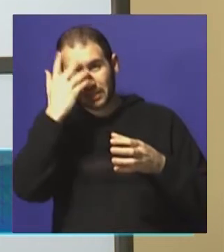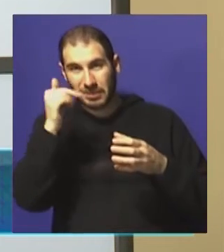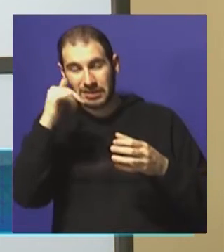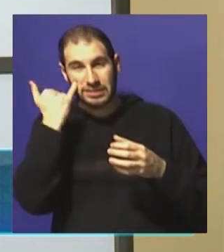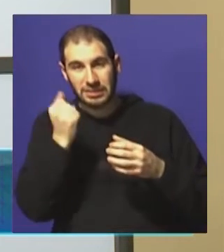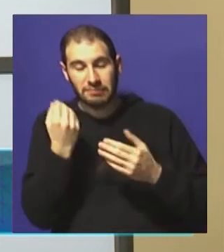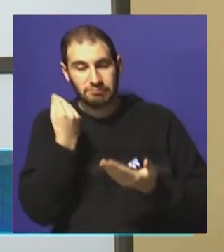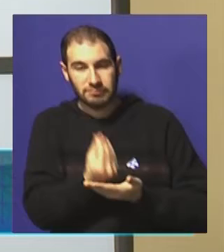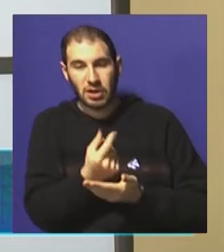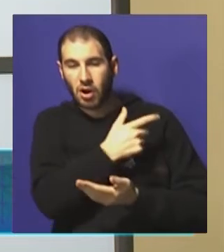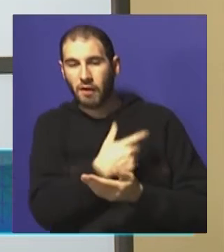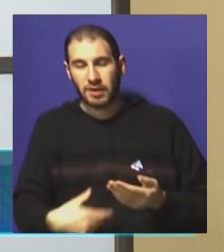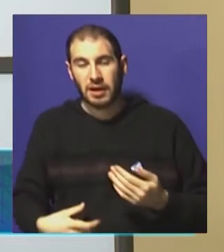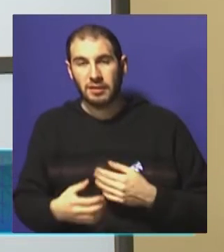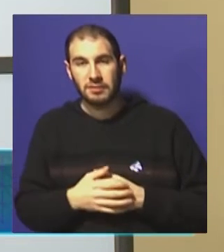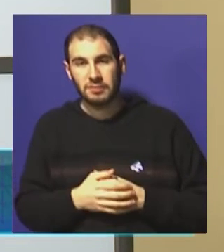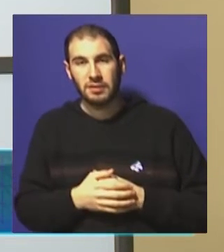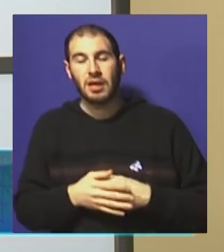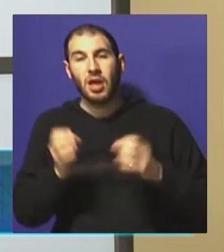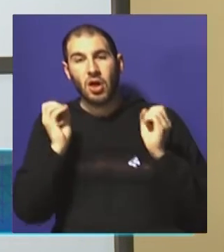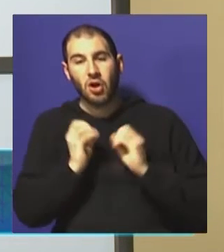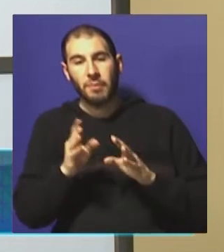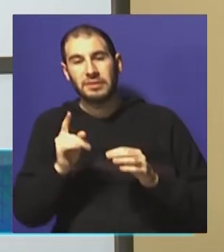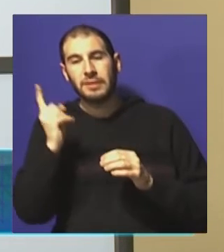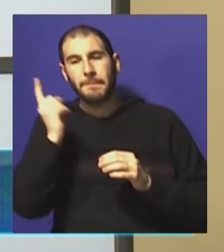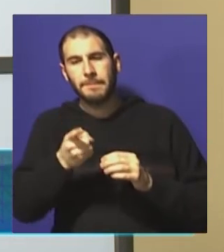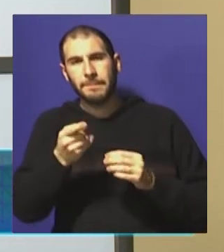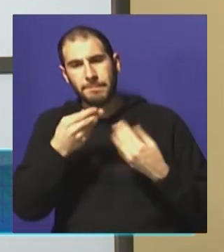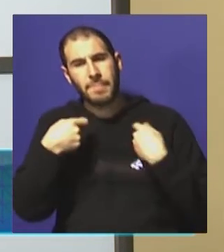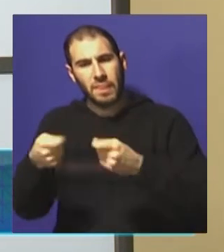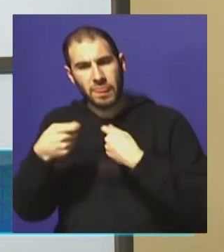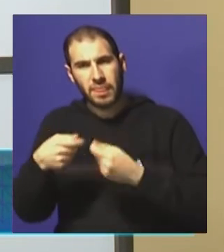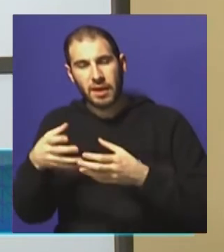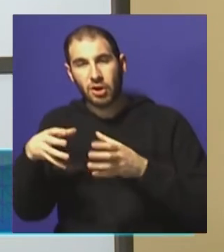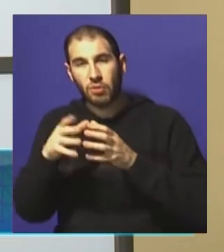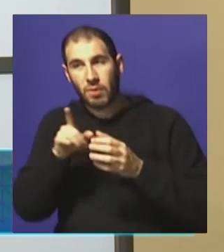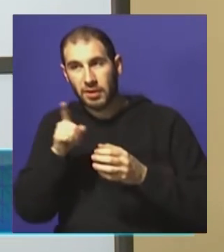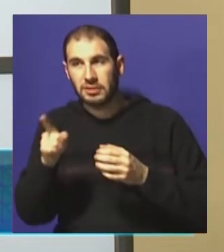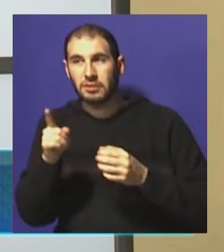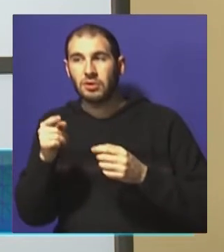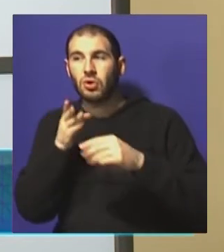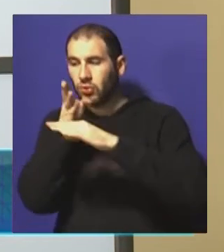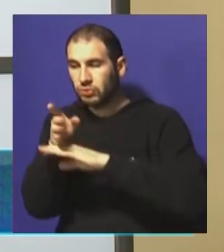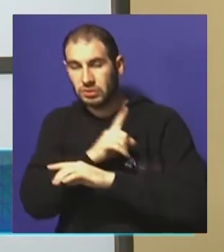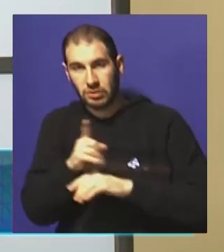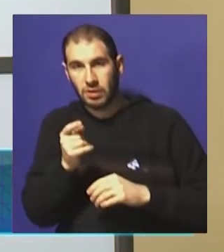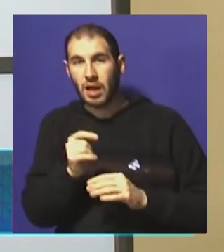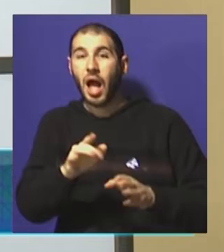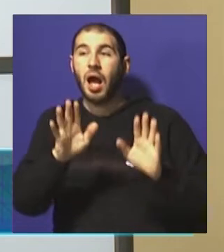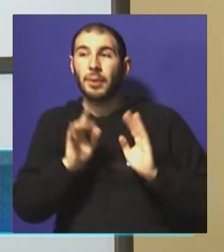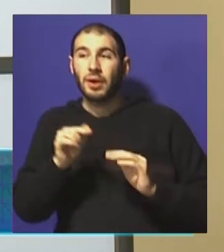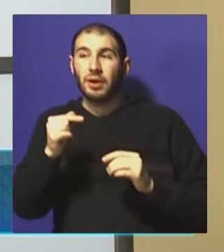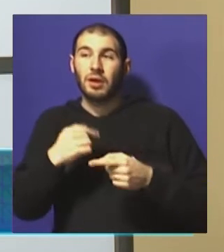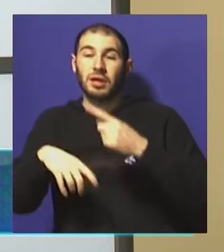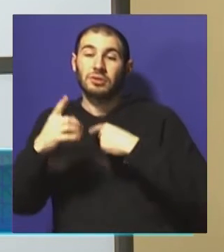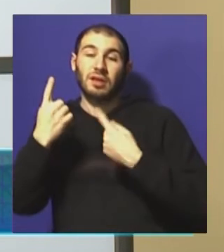está acá gobernando y empezó a mandar donativos a esa expedición, no tanto para el cruce, hubiera sido a lo mejor otro